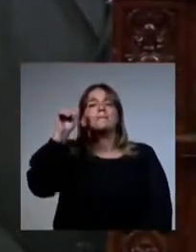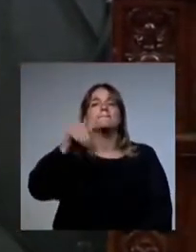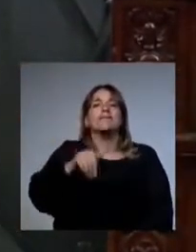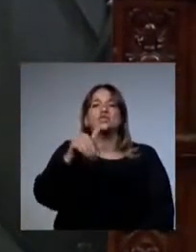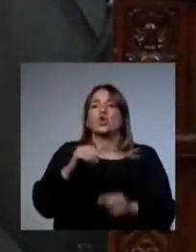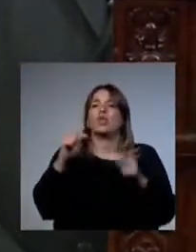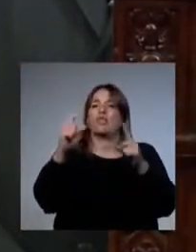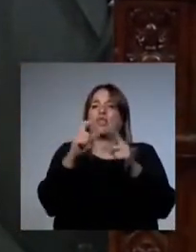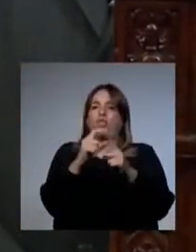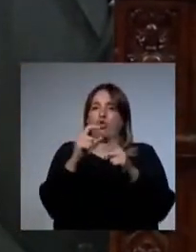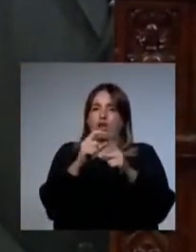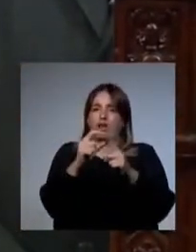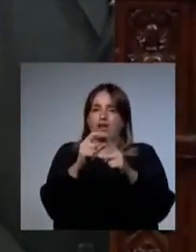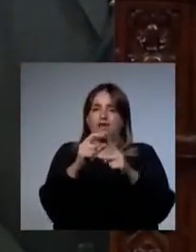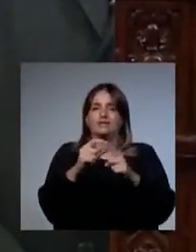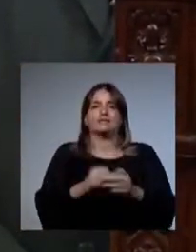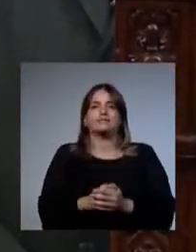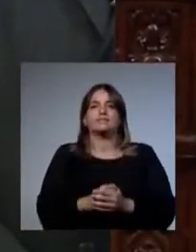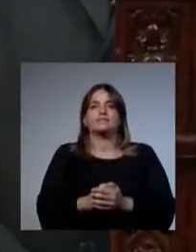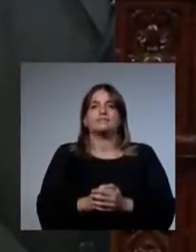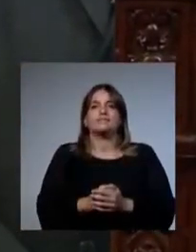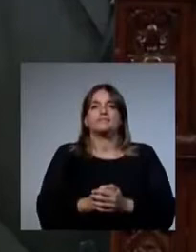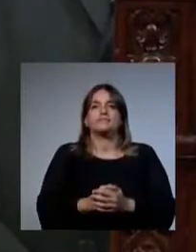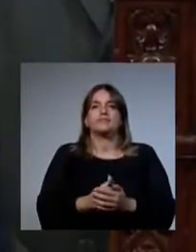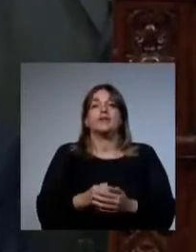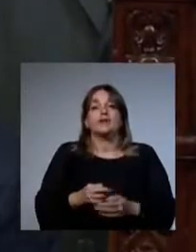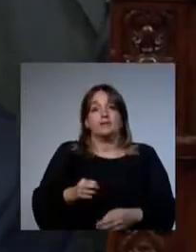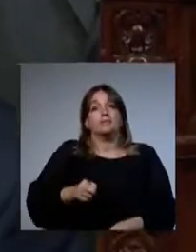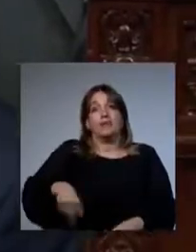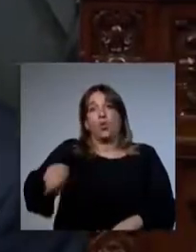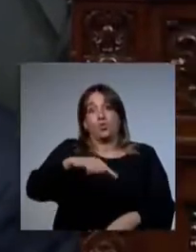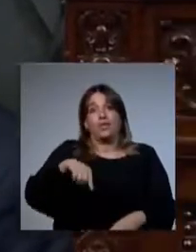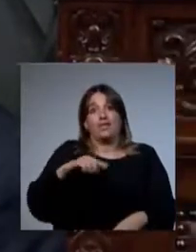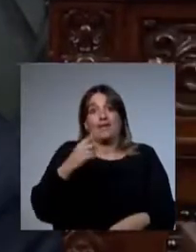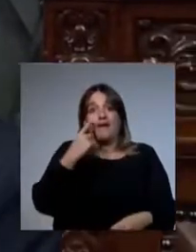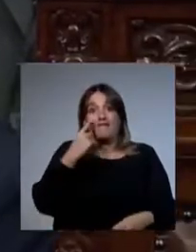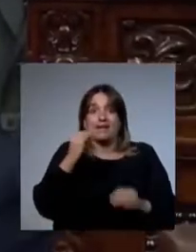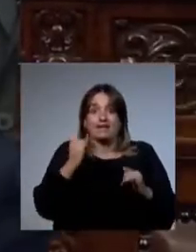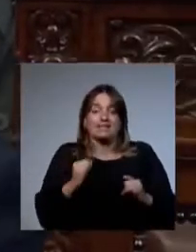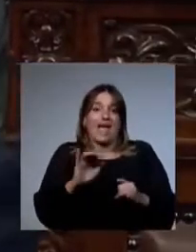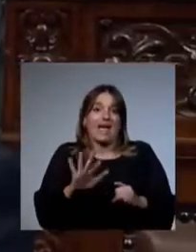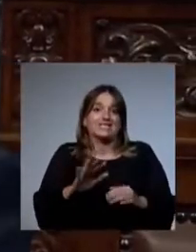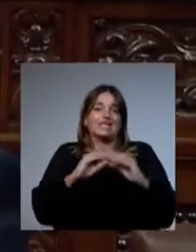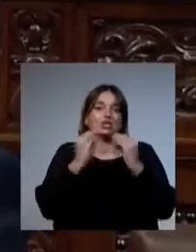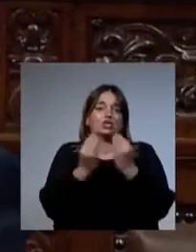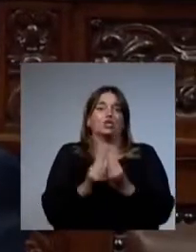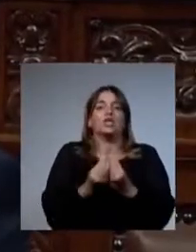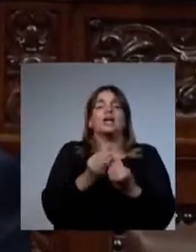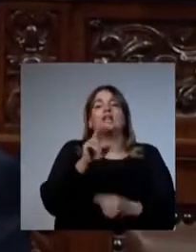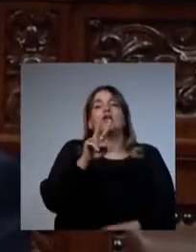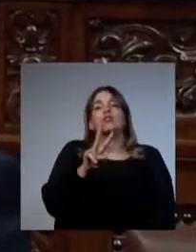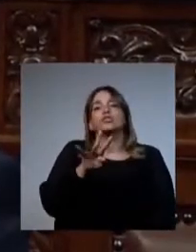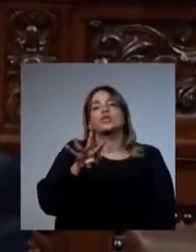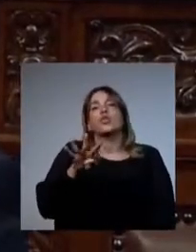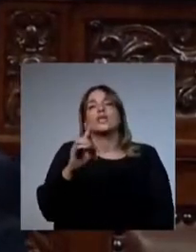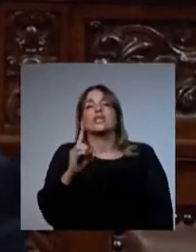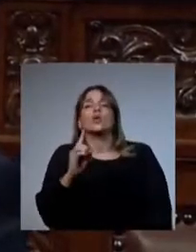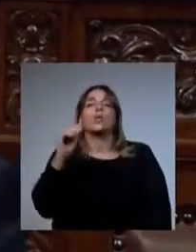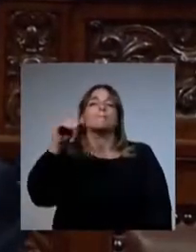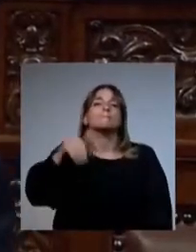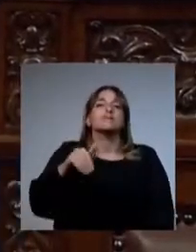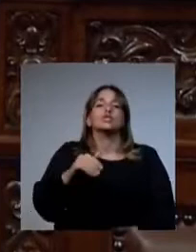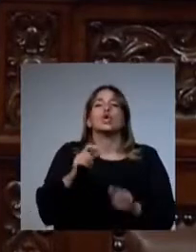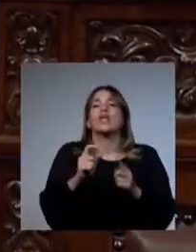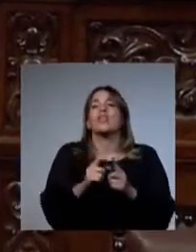dólares. Para tener real dimensión, esto significa 241 millones de